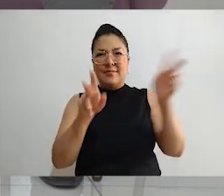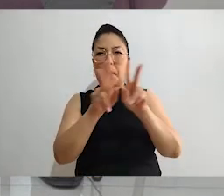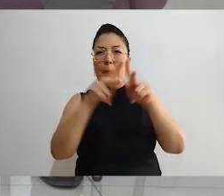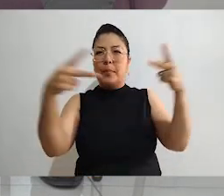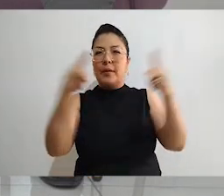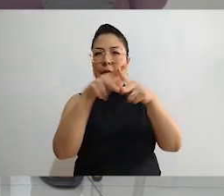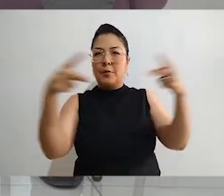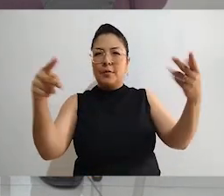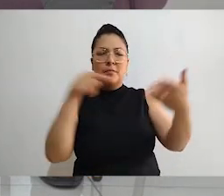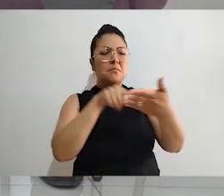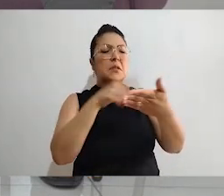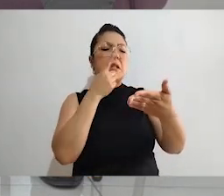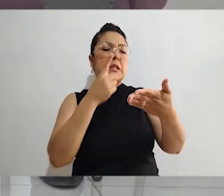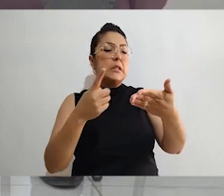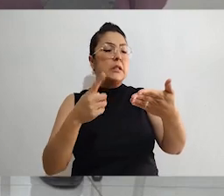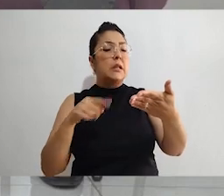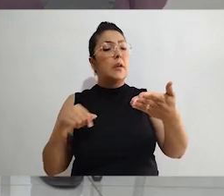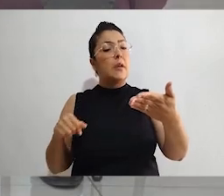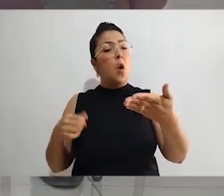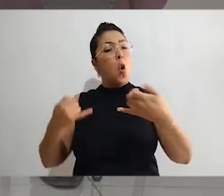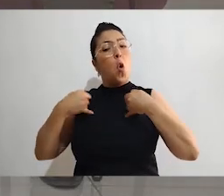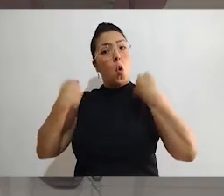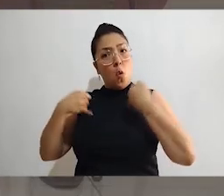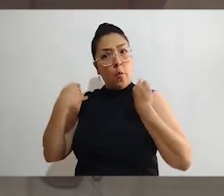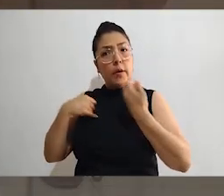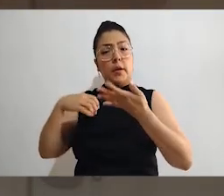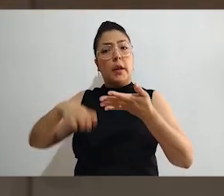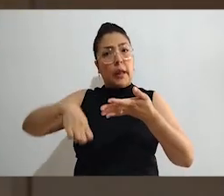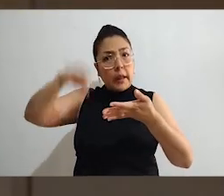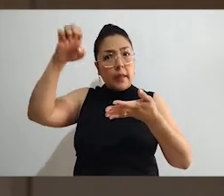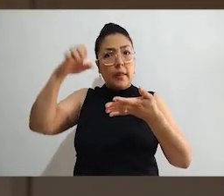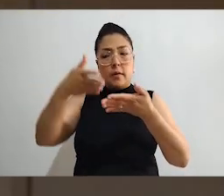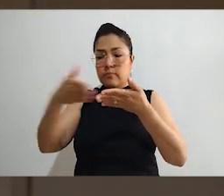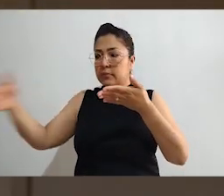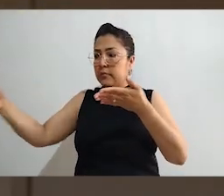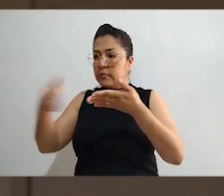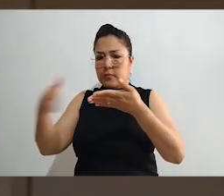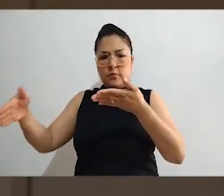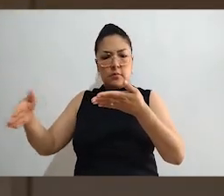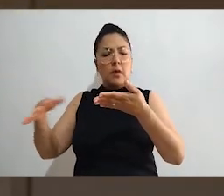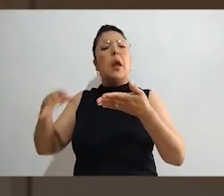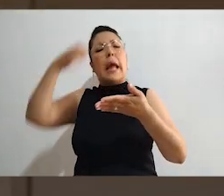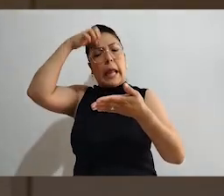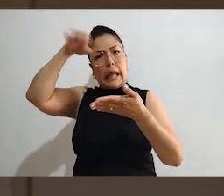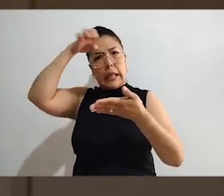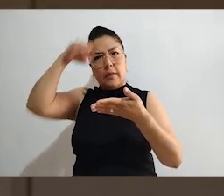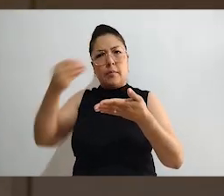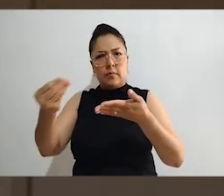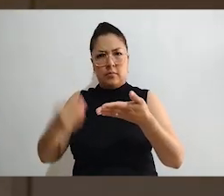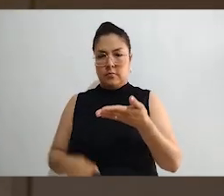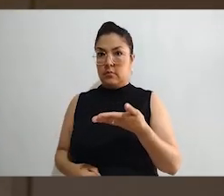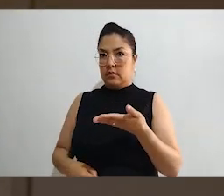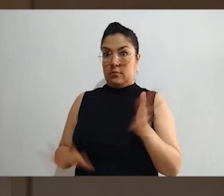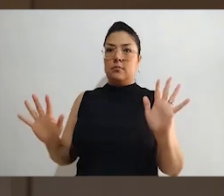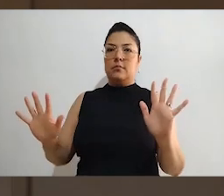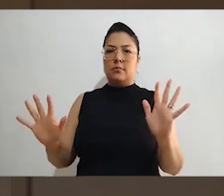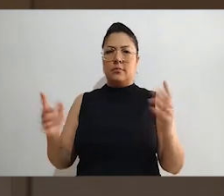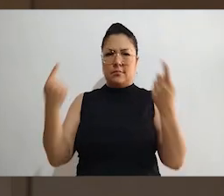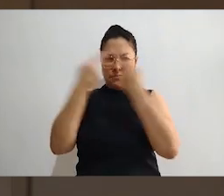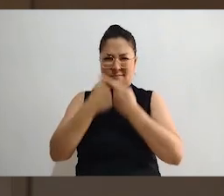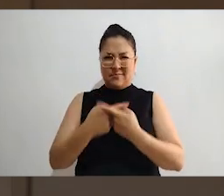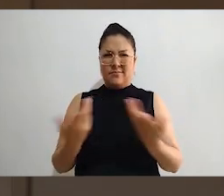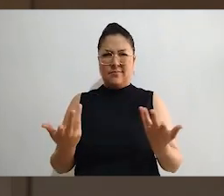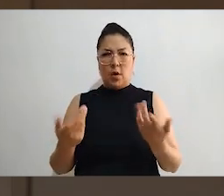periódico, en cualquier aviso clasificado, dice, joven de tal a tal edad, con experiencia. A ver, o soy joven o tengo